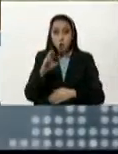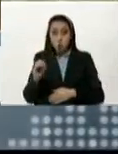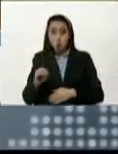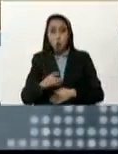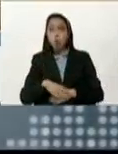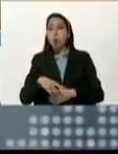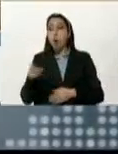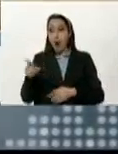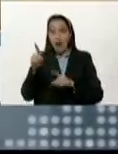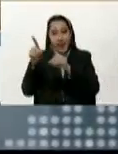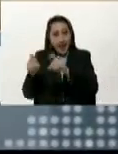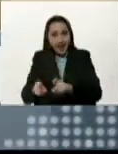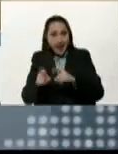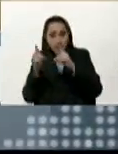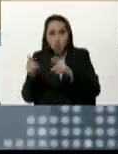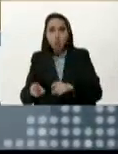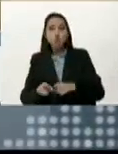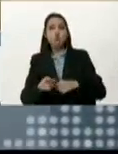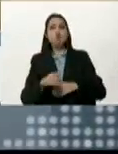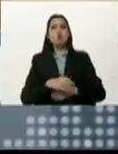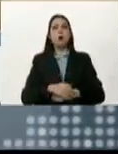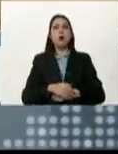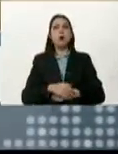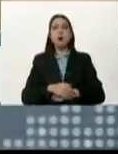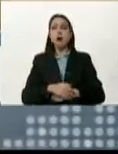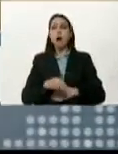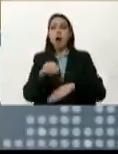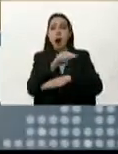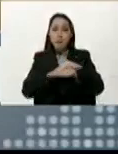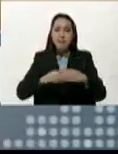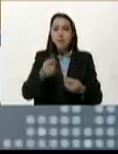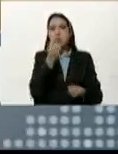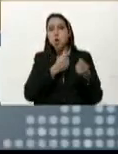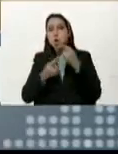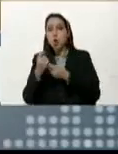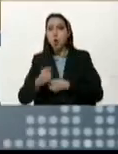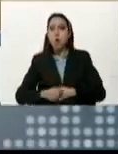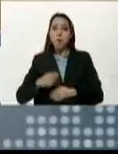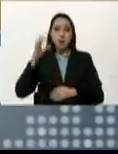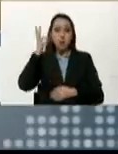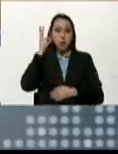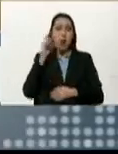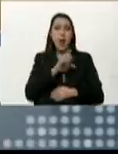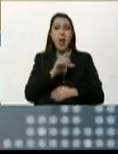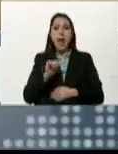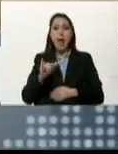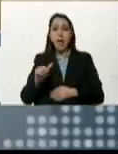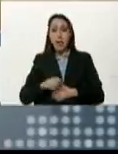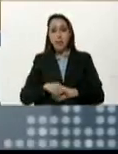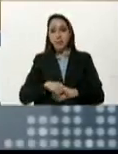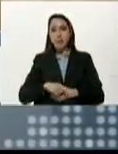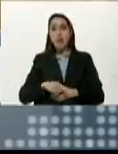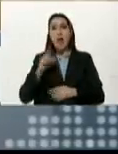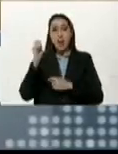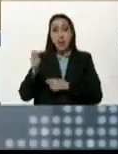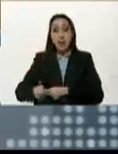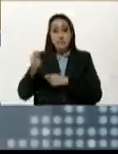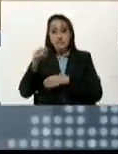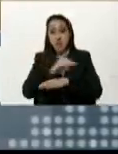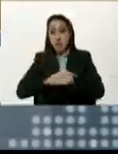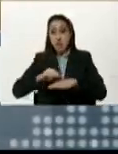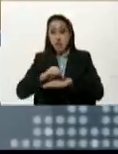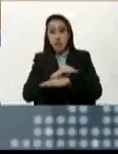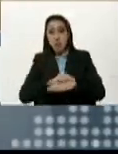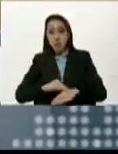agricultura a la ministra de comercio la ya al ministro de pesca la ya